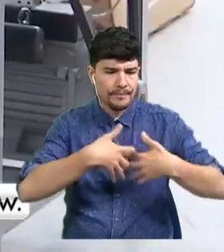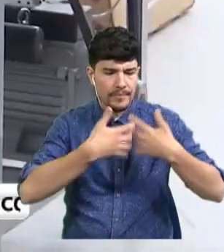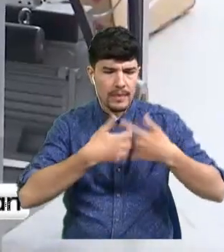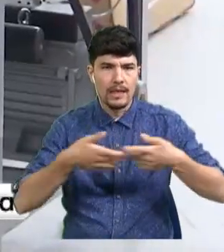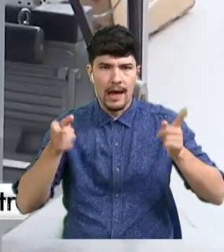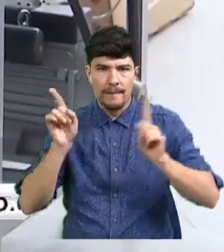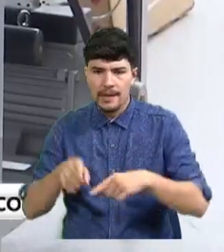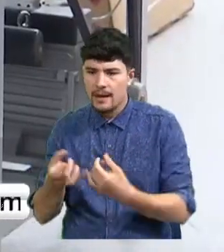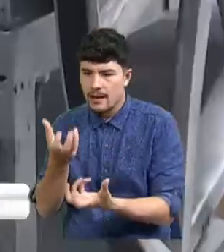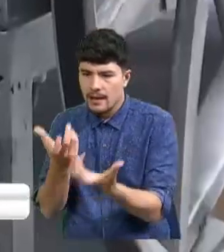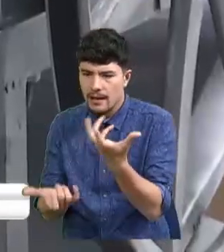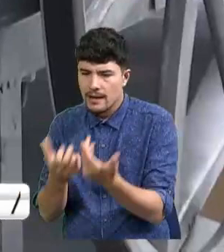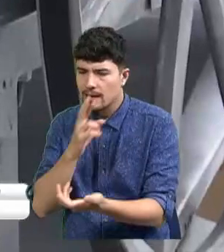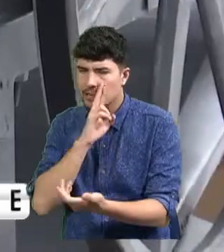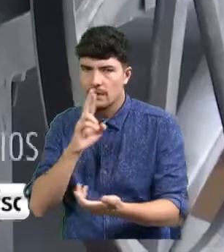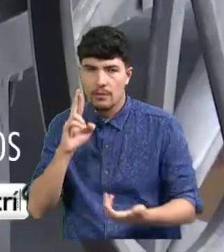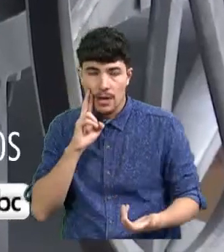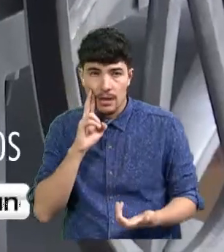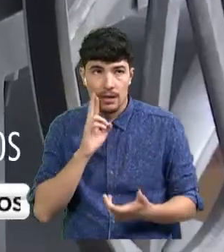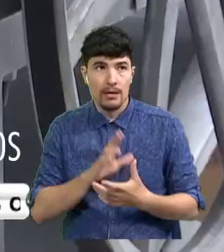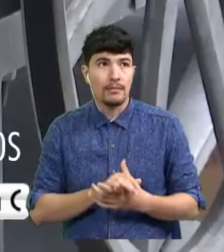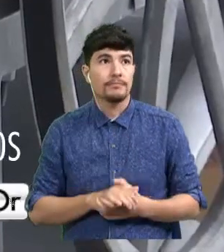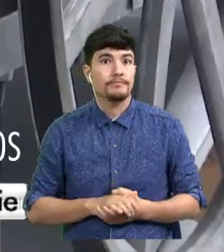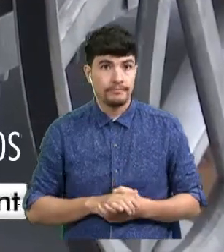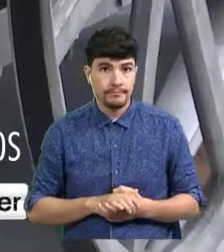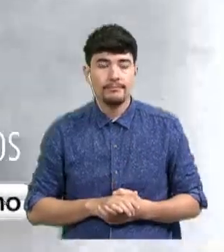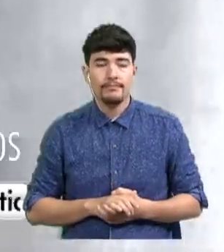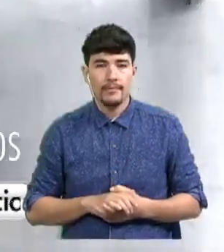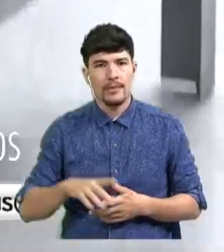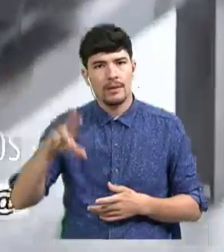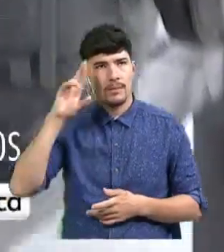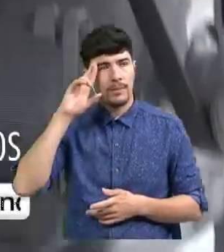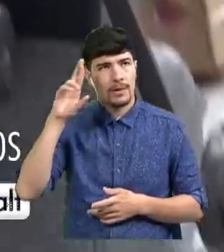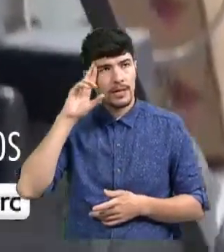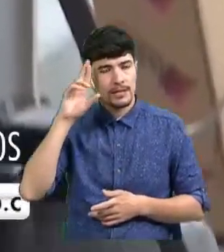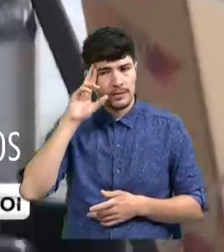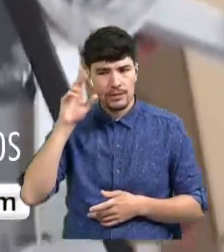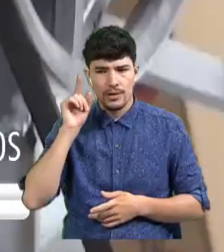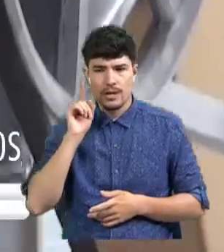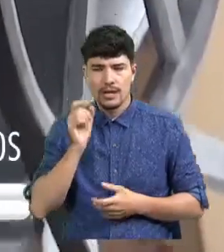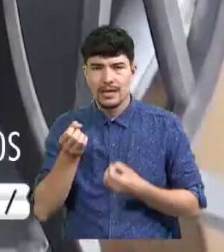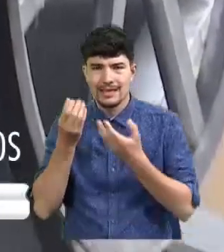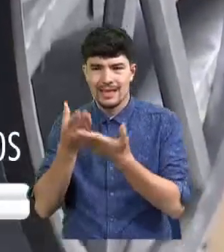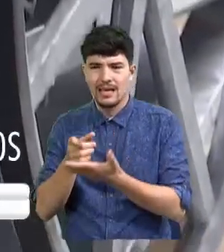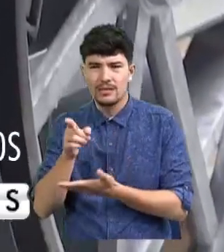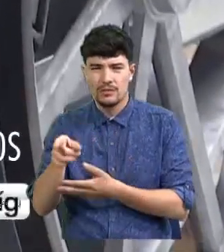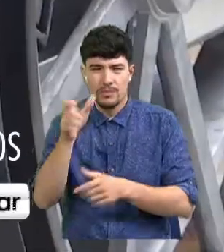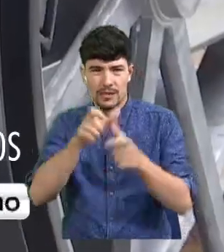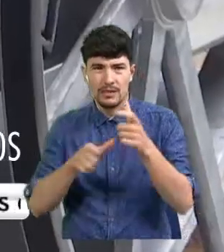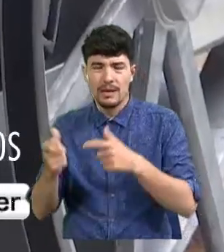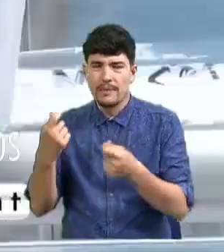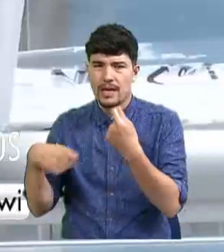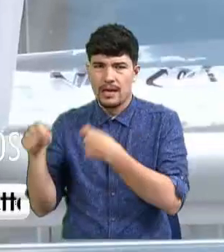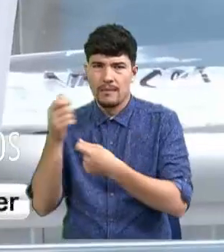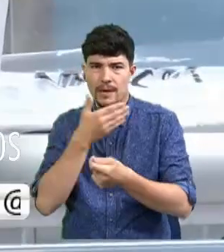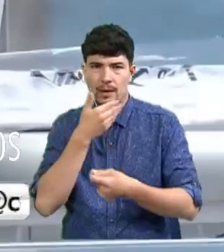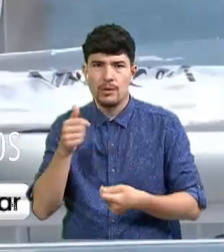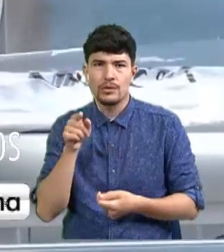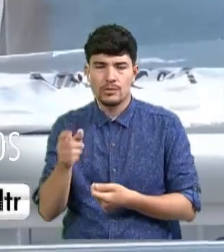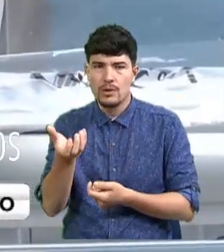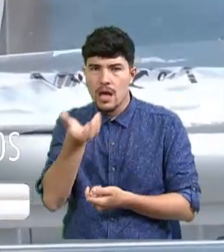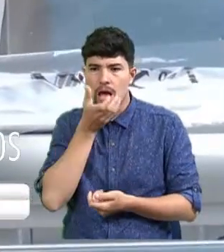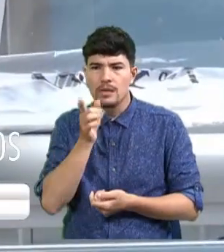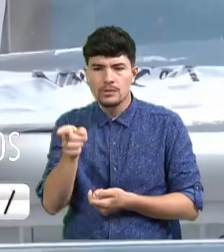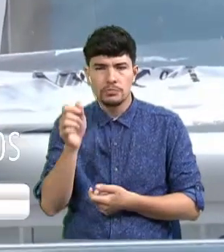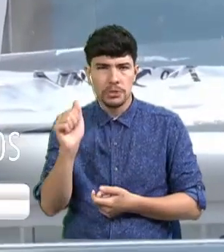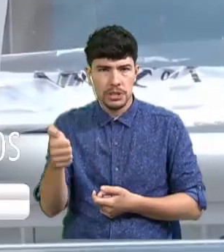preparación de los alimentos. Aquí tuvimos la fortuna de contar con una persona que le vamos a mejorar su venta de comidas rápidas, que